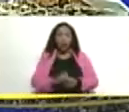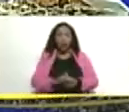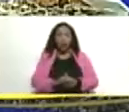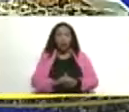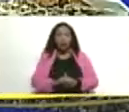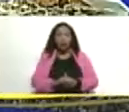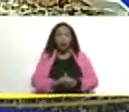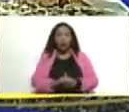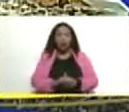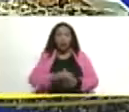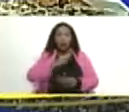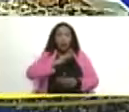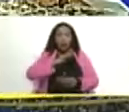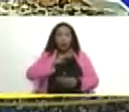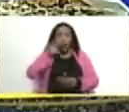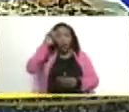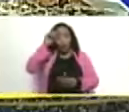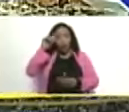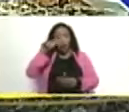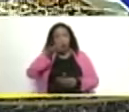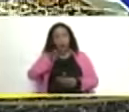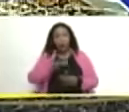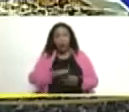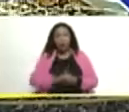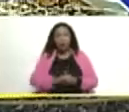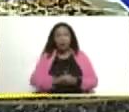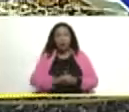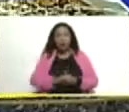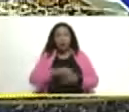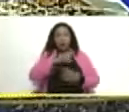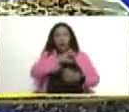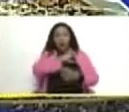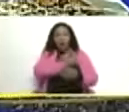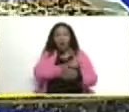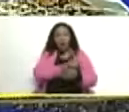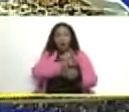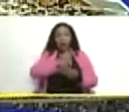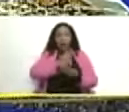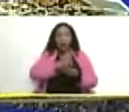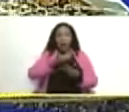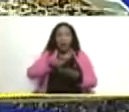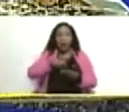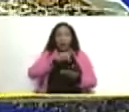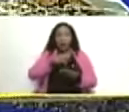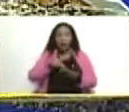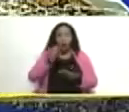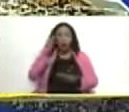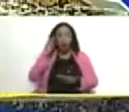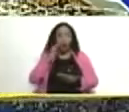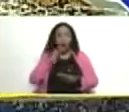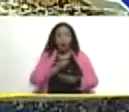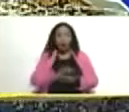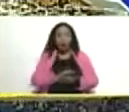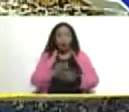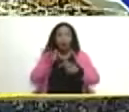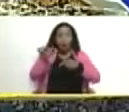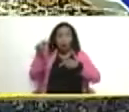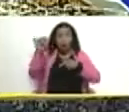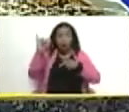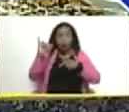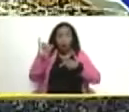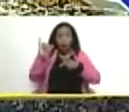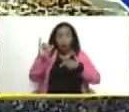para nuestro pueblo, para nuestra Fuerza Armada Nacional Bolivariana. Allí se encuentran a través